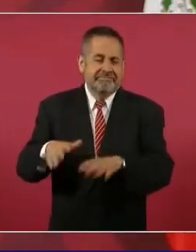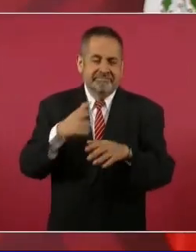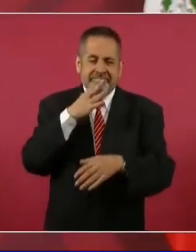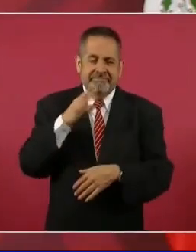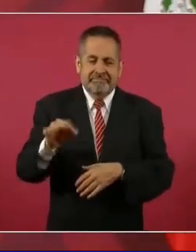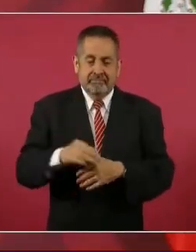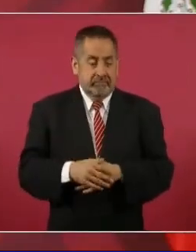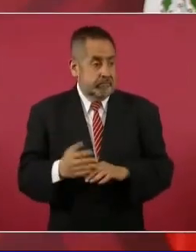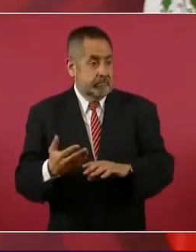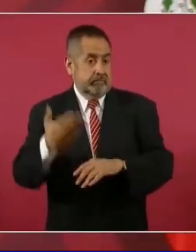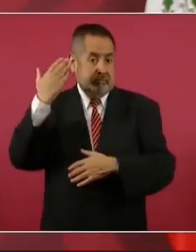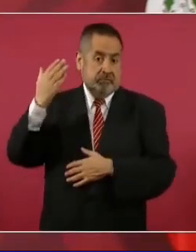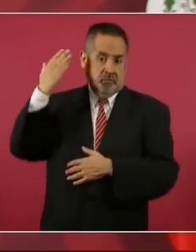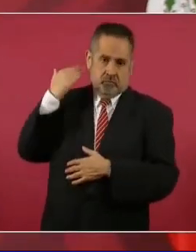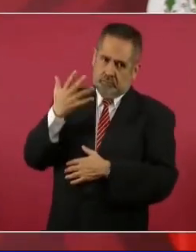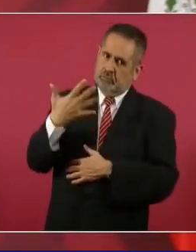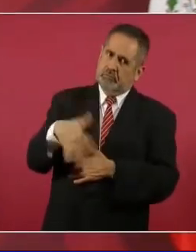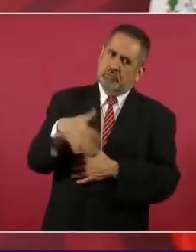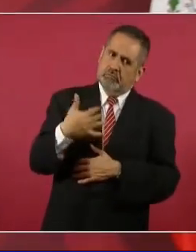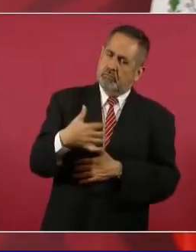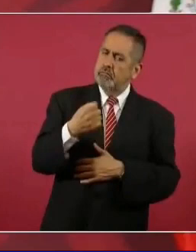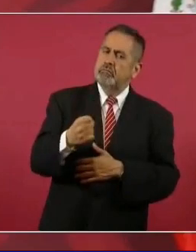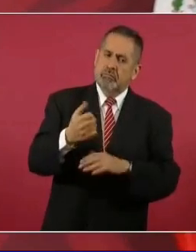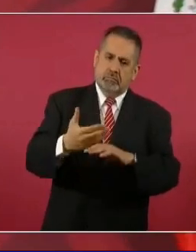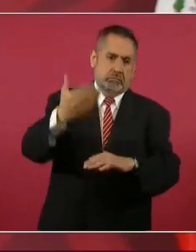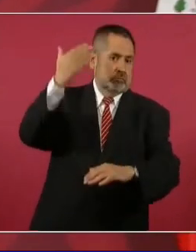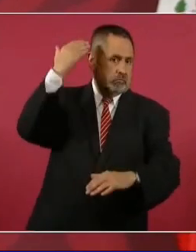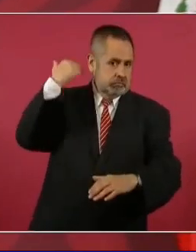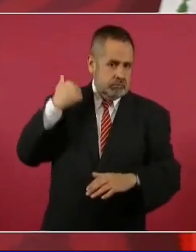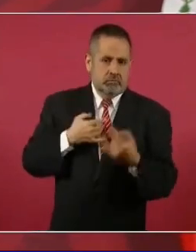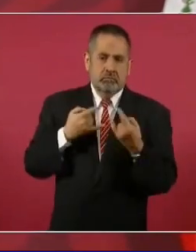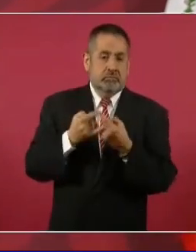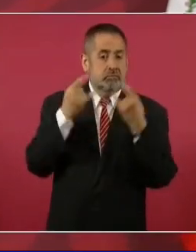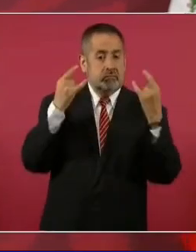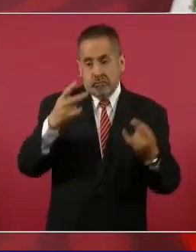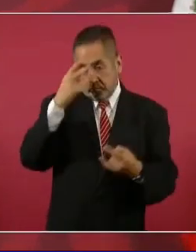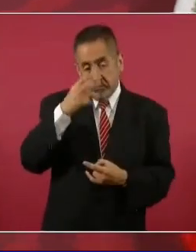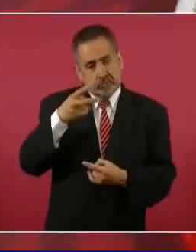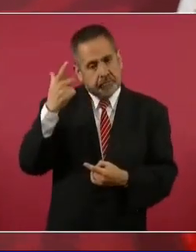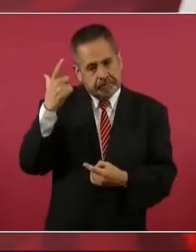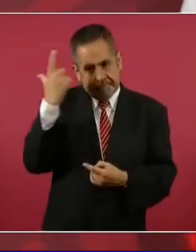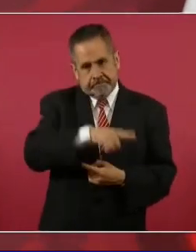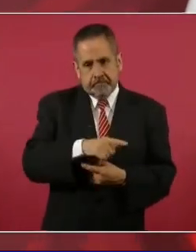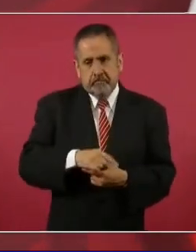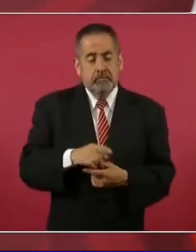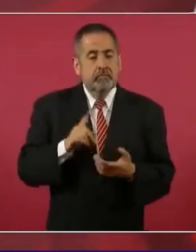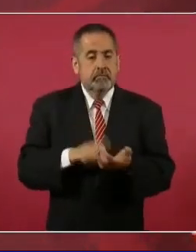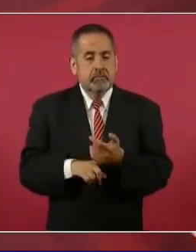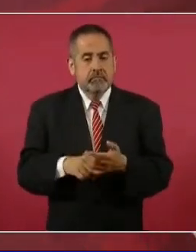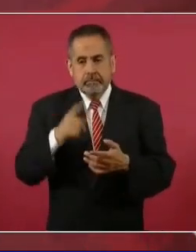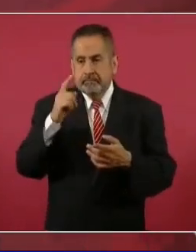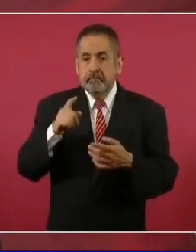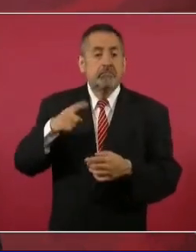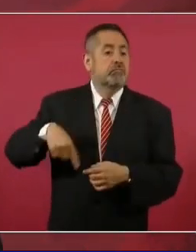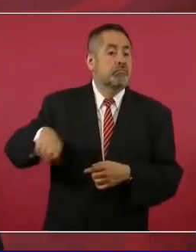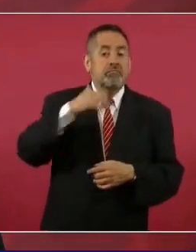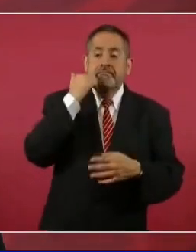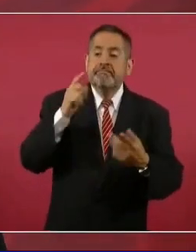para las grandes traiciones que han habido en la historia de nuestro país, cuando se busca transformar.